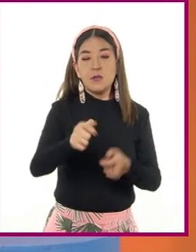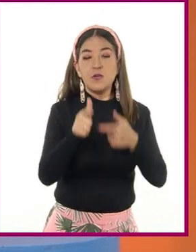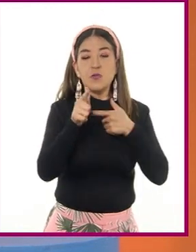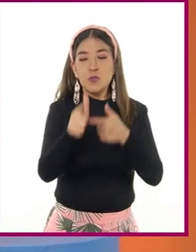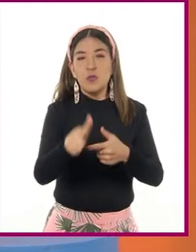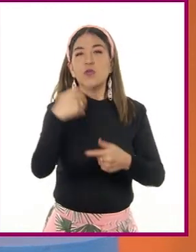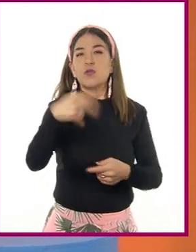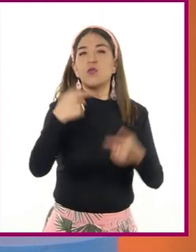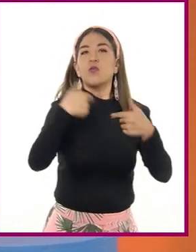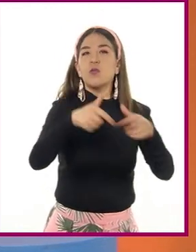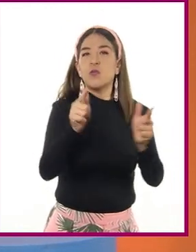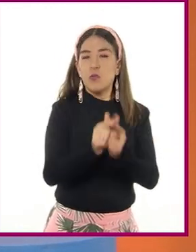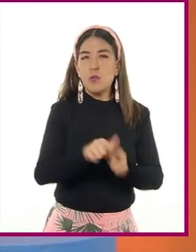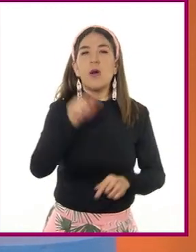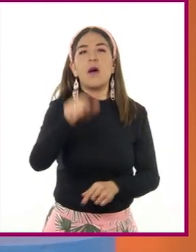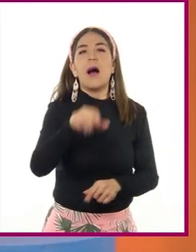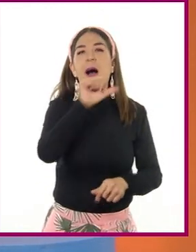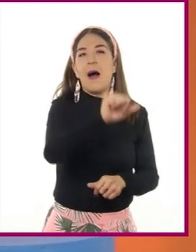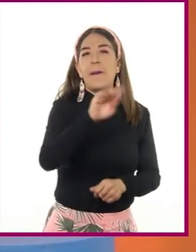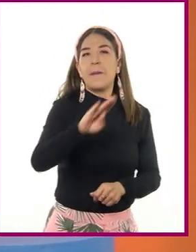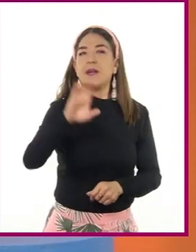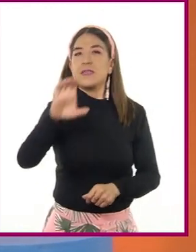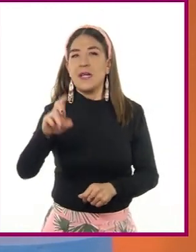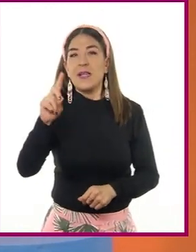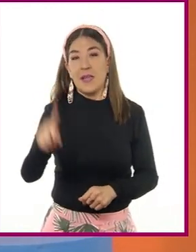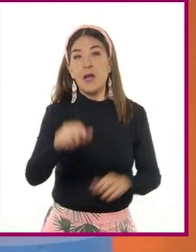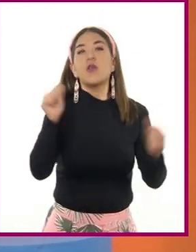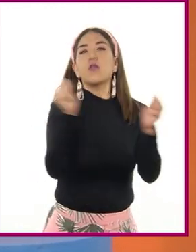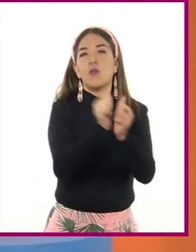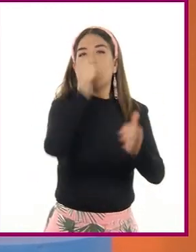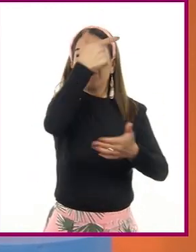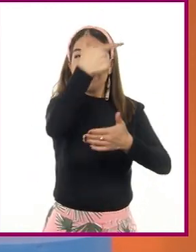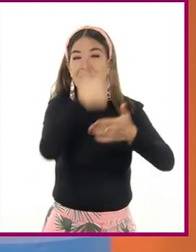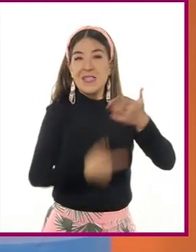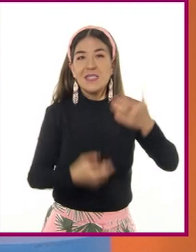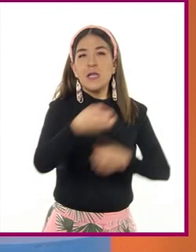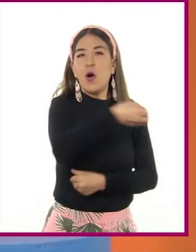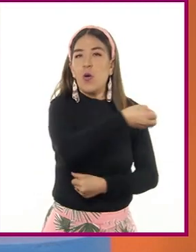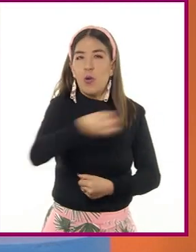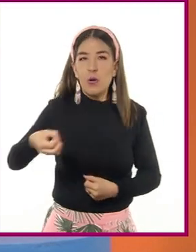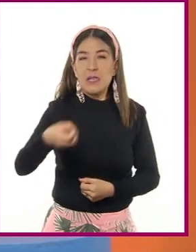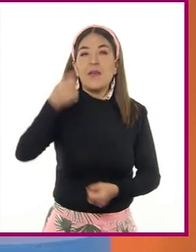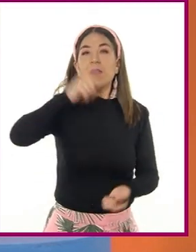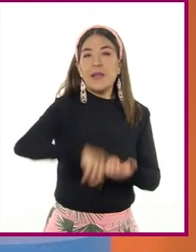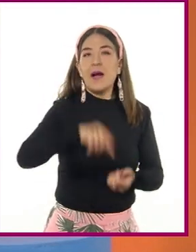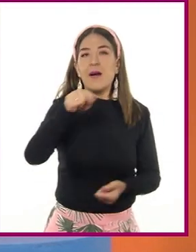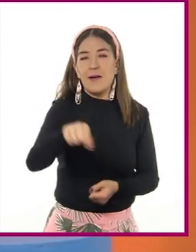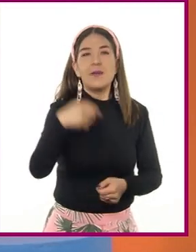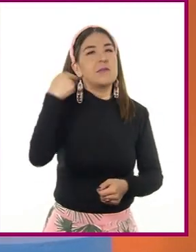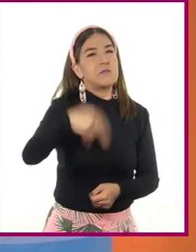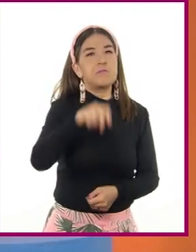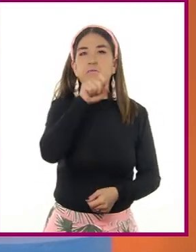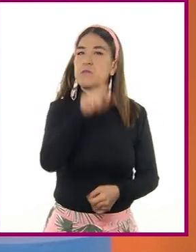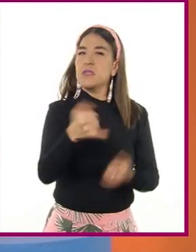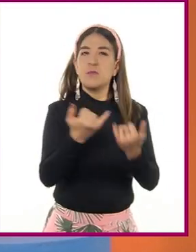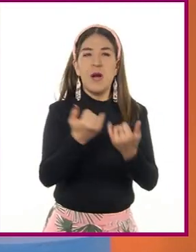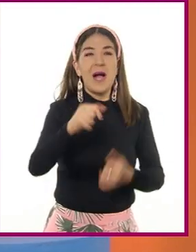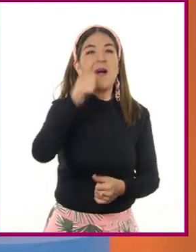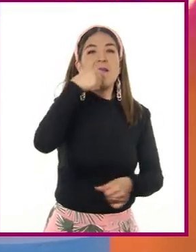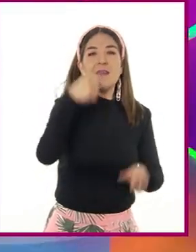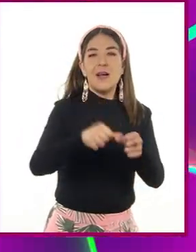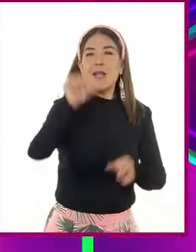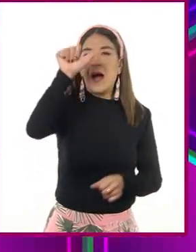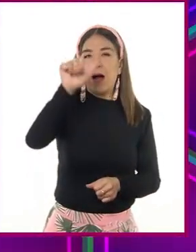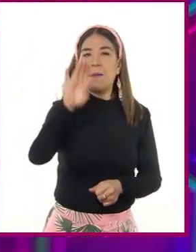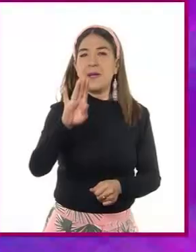ordenan alfabéticamente, se genera una lista o serie ordenada en la que los nombres siguen el mismo orden de las letras del